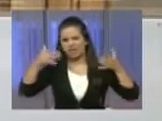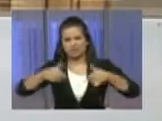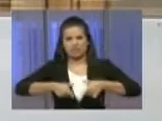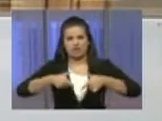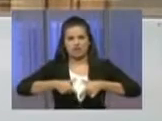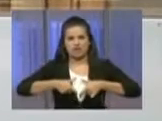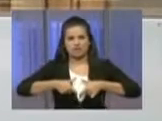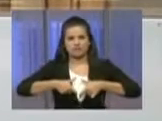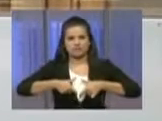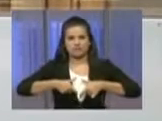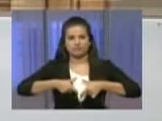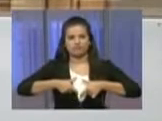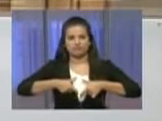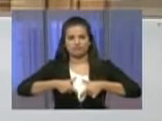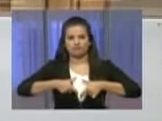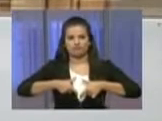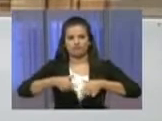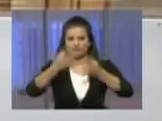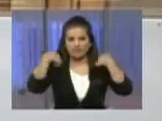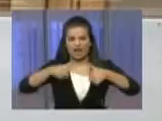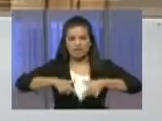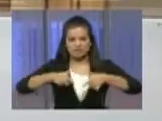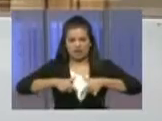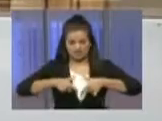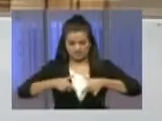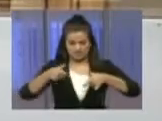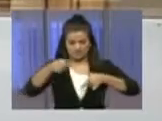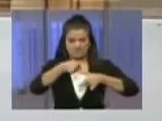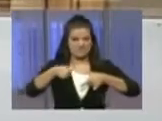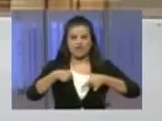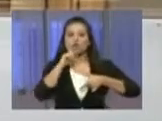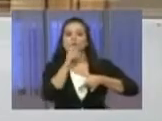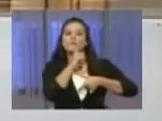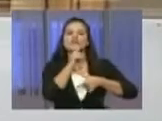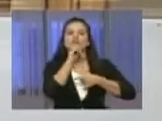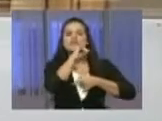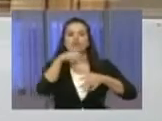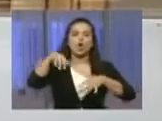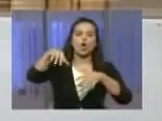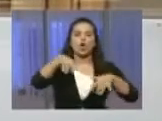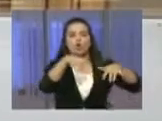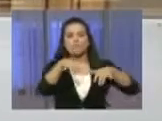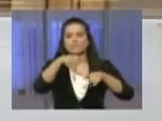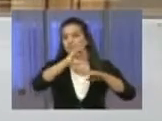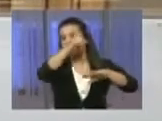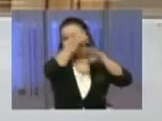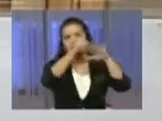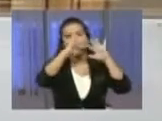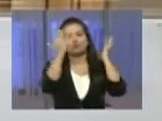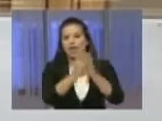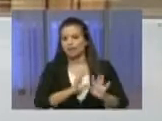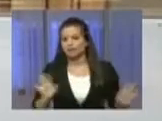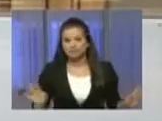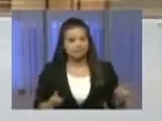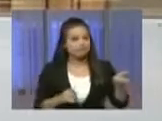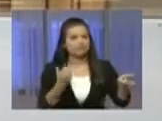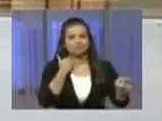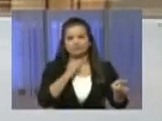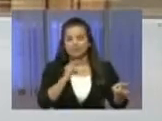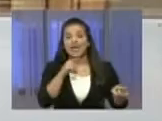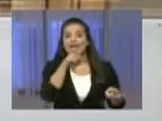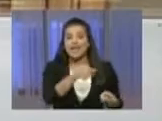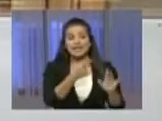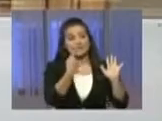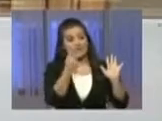grandota que lo califique como el zombi mayor récord mundial Ramos al en 6